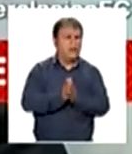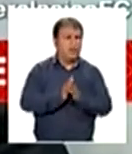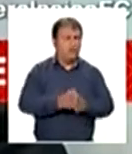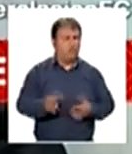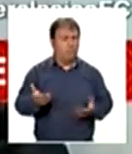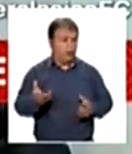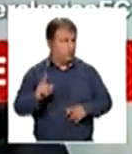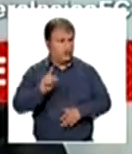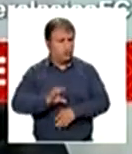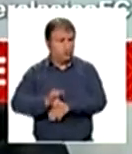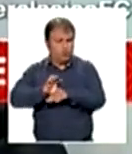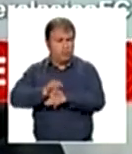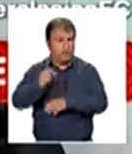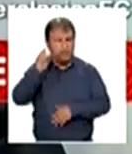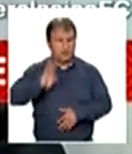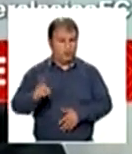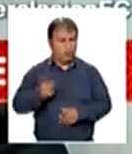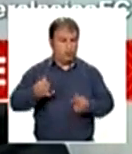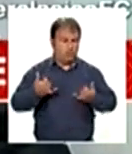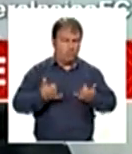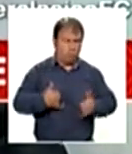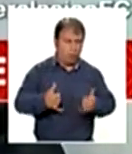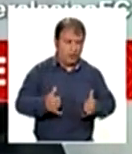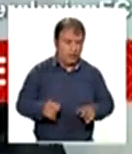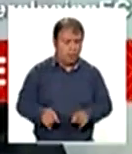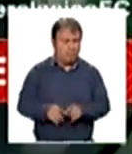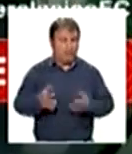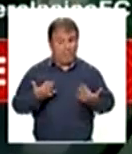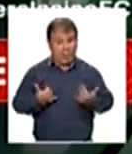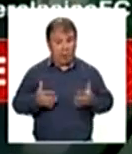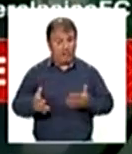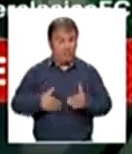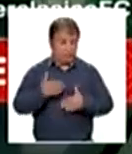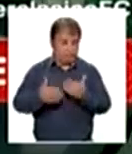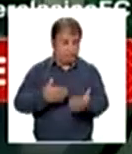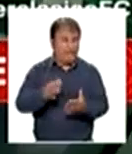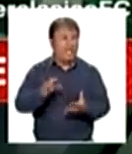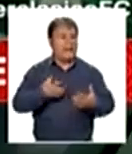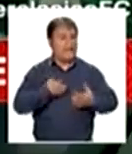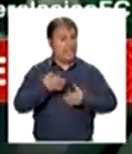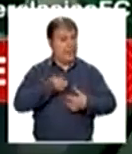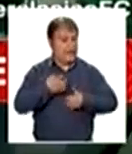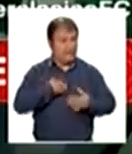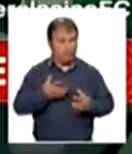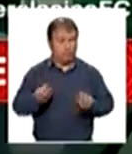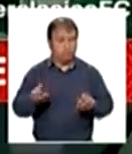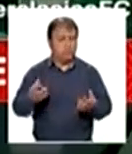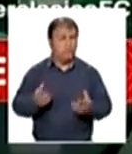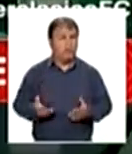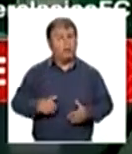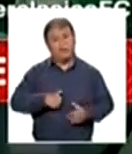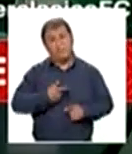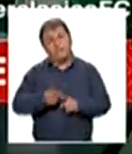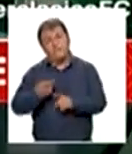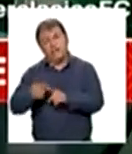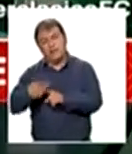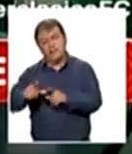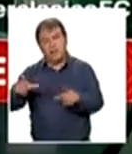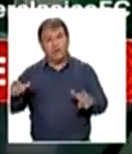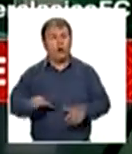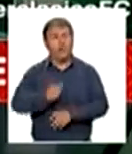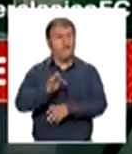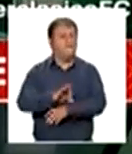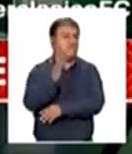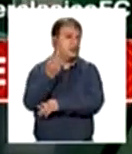Flamengo no jugar. Sí. ¿Te acordás que jugaba el día lunes? Para mí se viene una andanada de reclamos. Por otro lado, de otra federación. Te